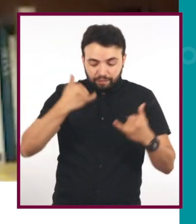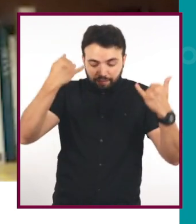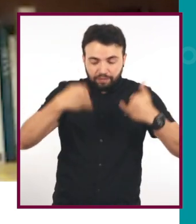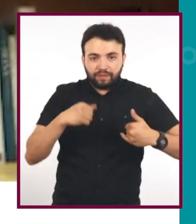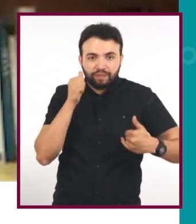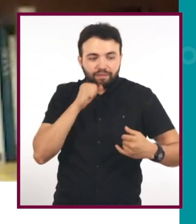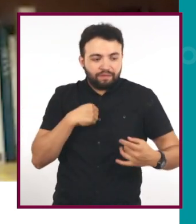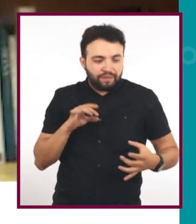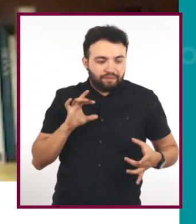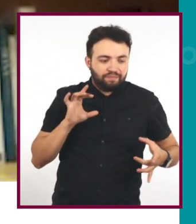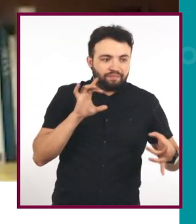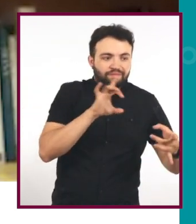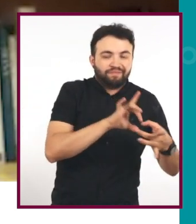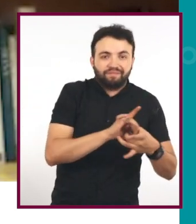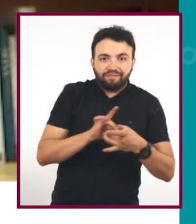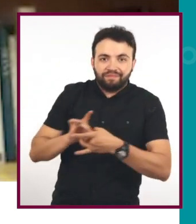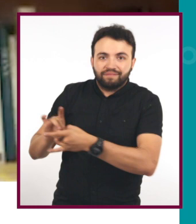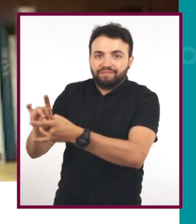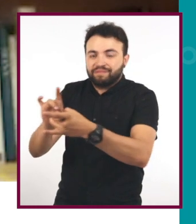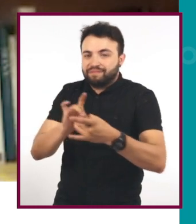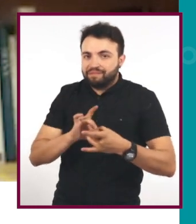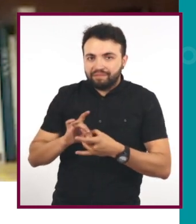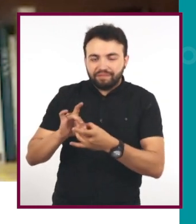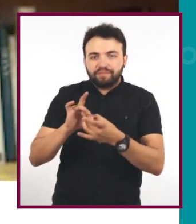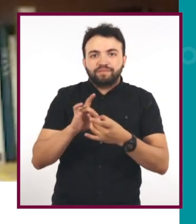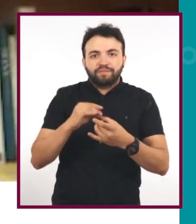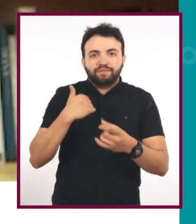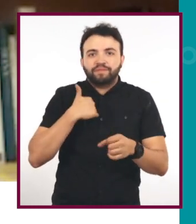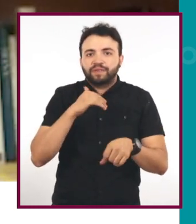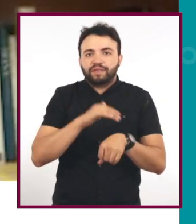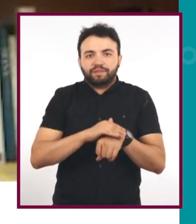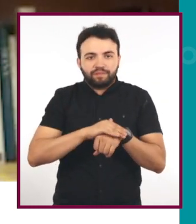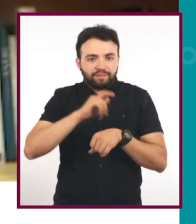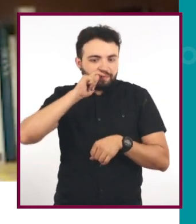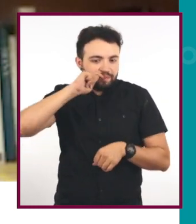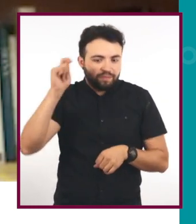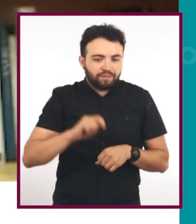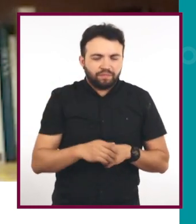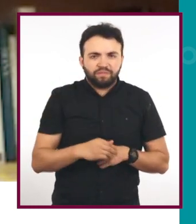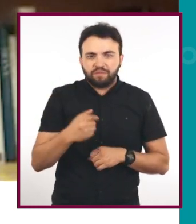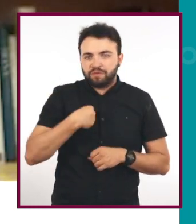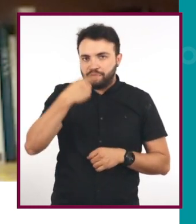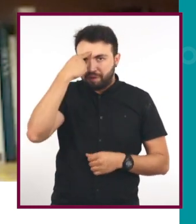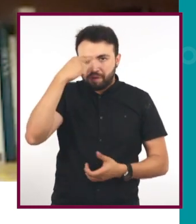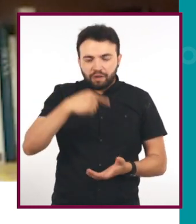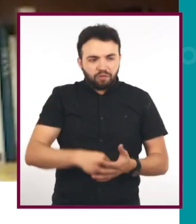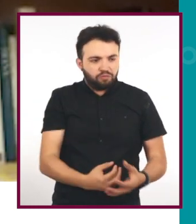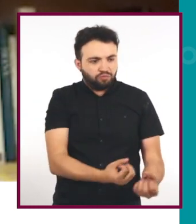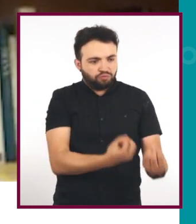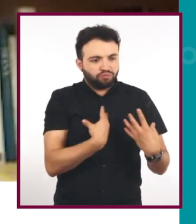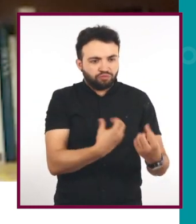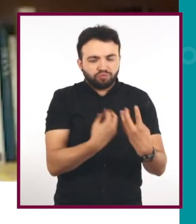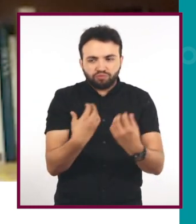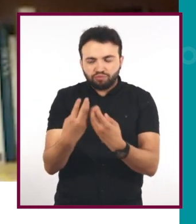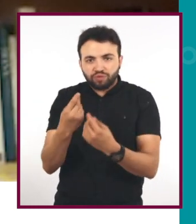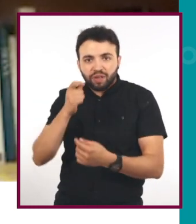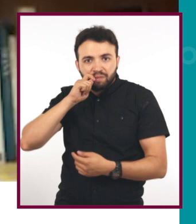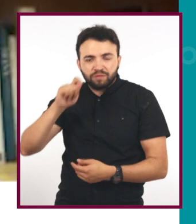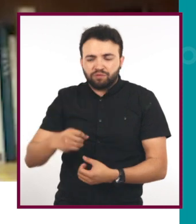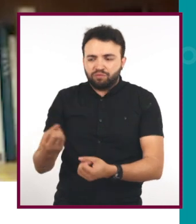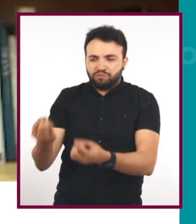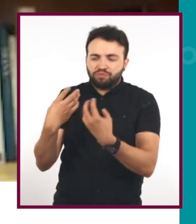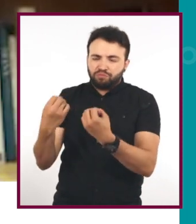pero siempre va a estar ligada a mi persona, siempre, siempre muy directa conmigo, y creo que